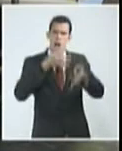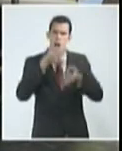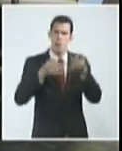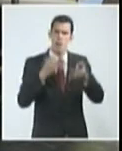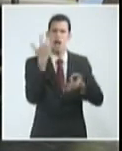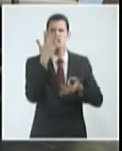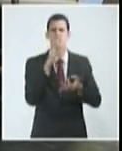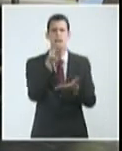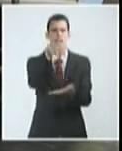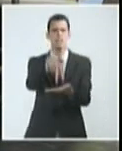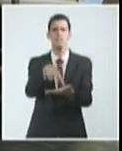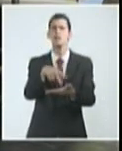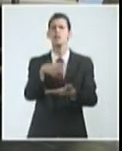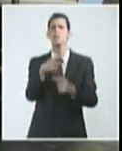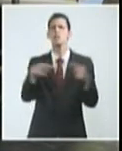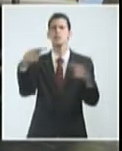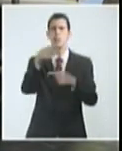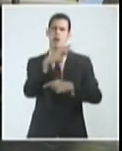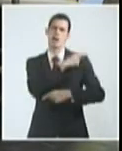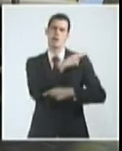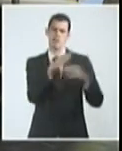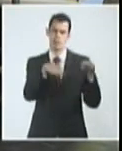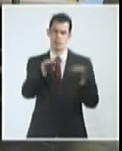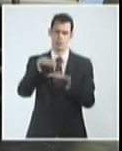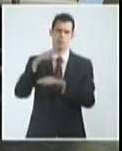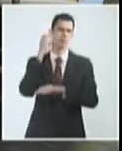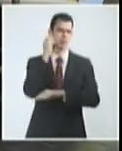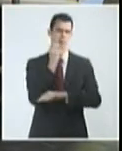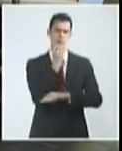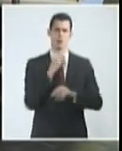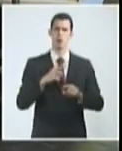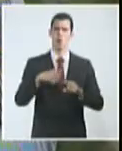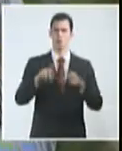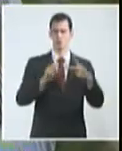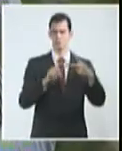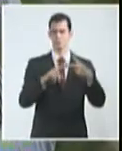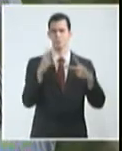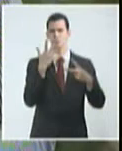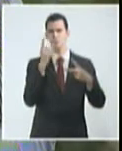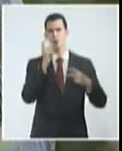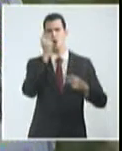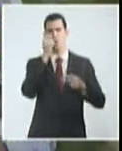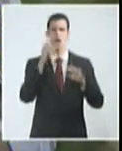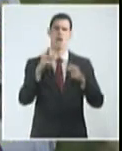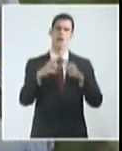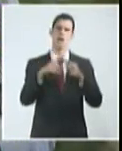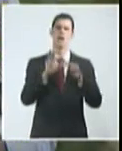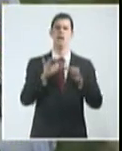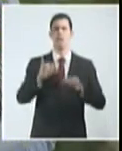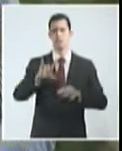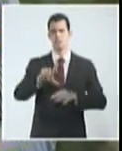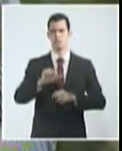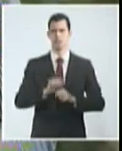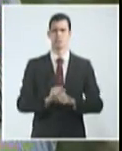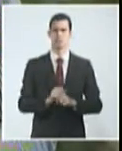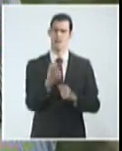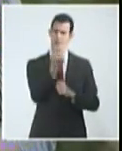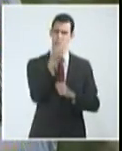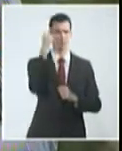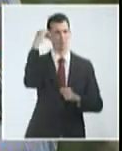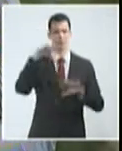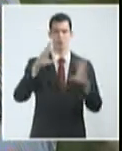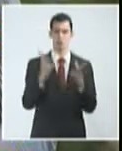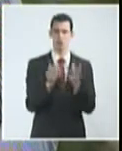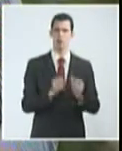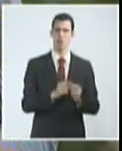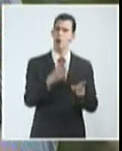el viceprimer ministro y ministro de Economía y Planificación Alejandro Gil, y otro grupo de ministros